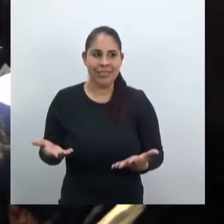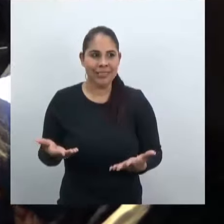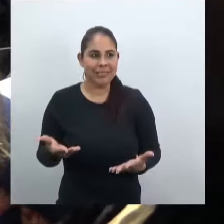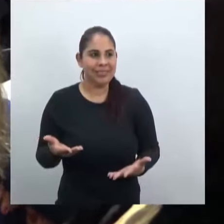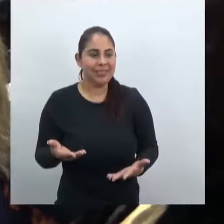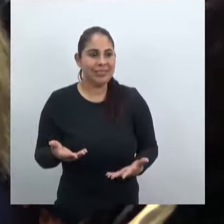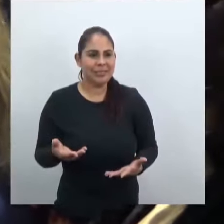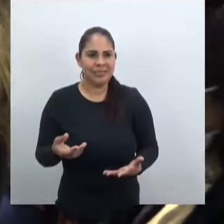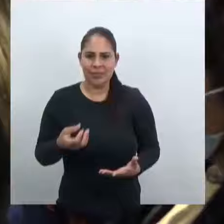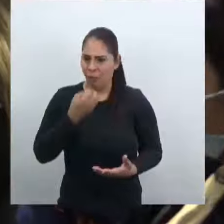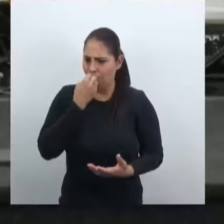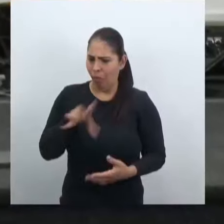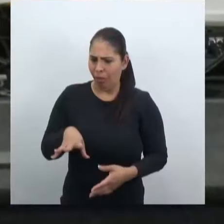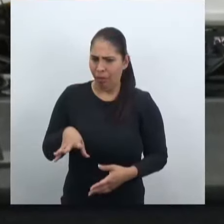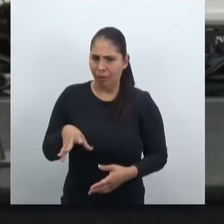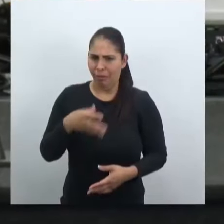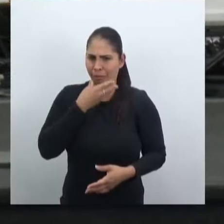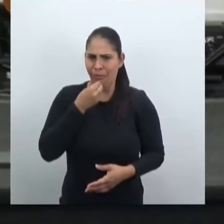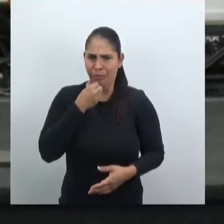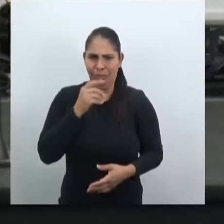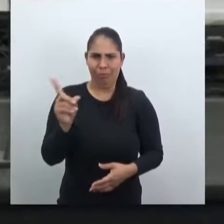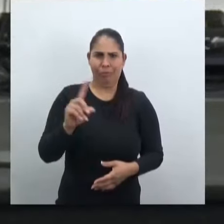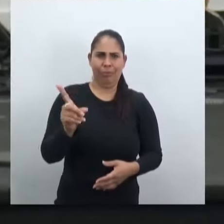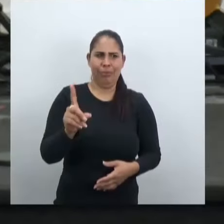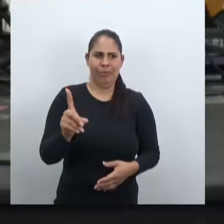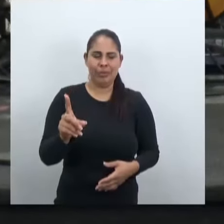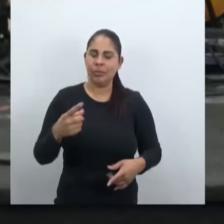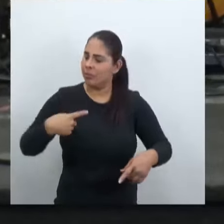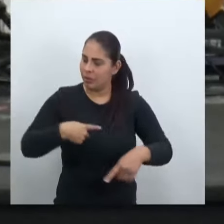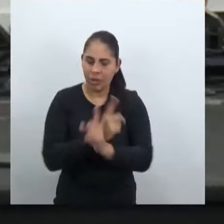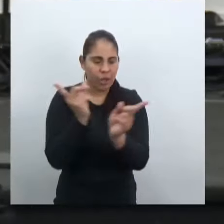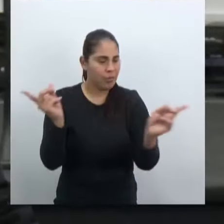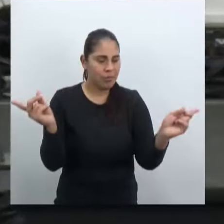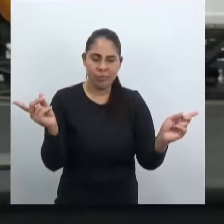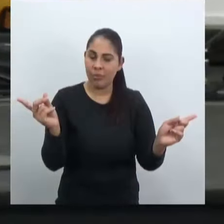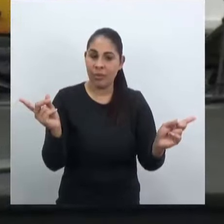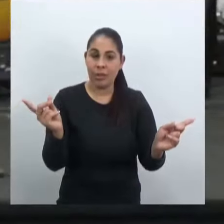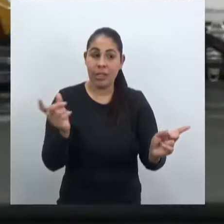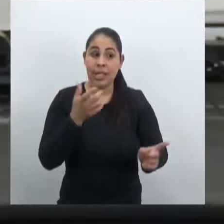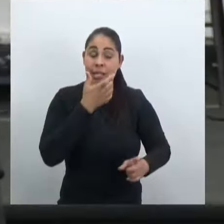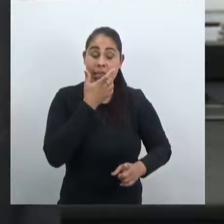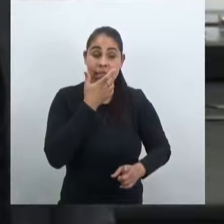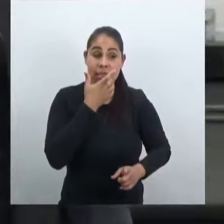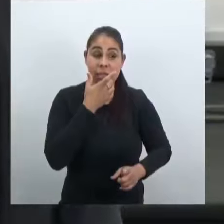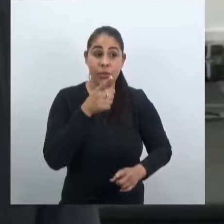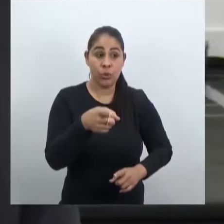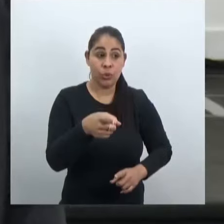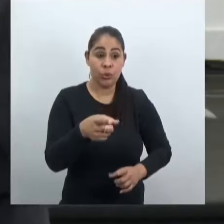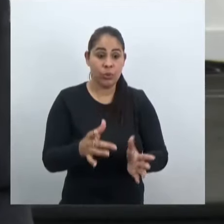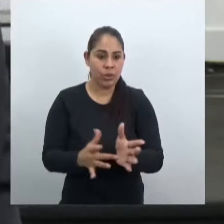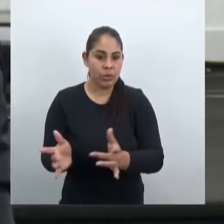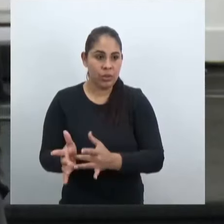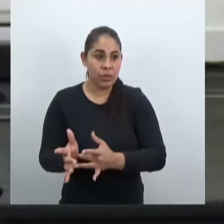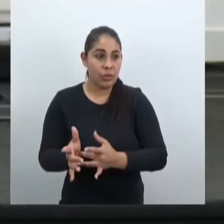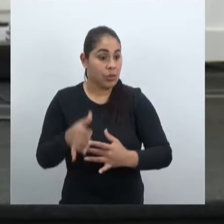despiértate. ¿Quién sabe que escupir no es bonito? Pero a mí no me importa si tú me escupes, Señor Jesucristo, mis ojos, mientras tú me